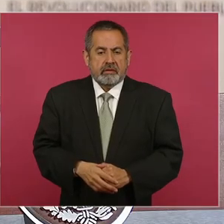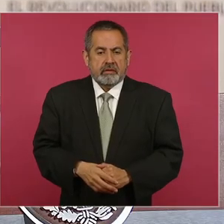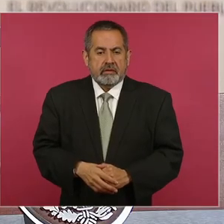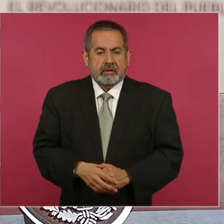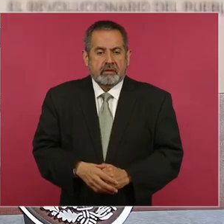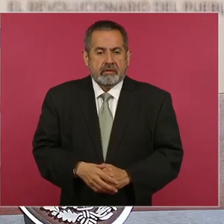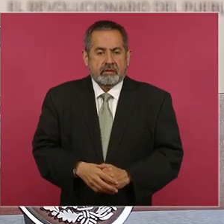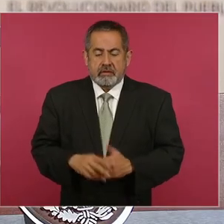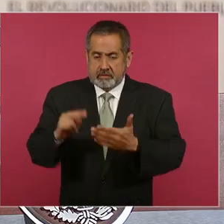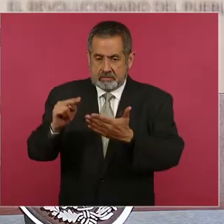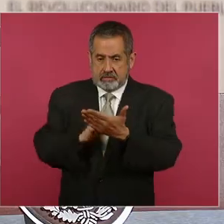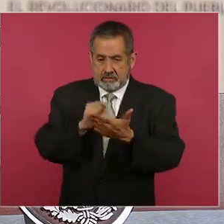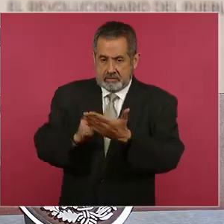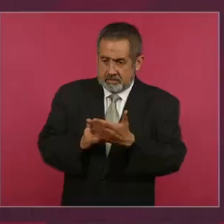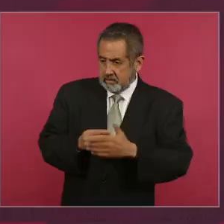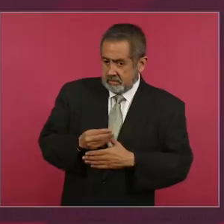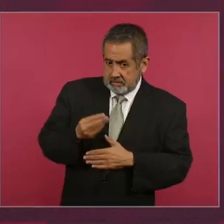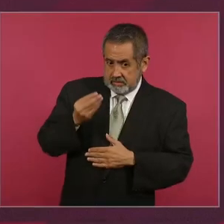una vez